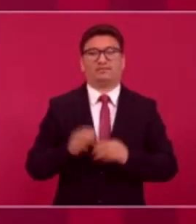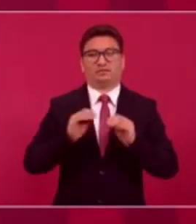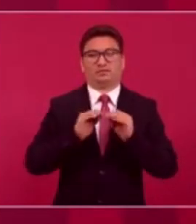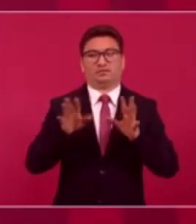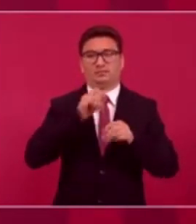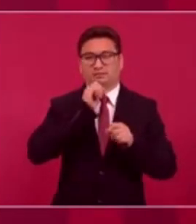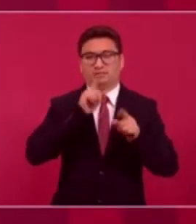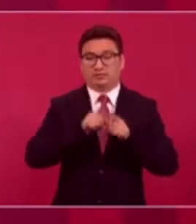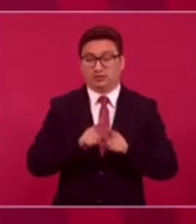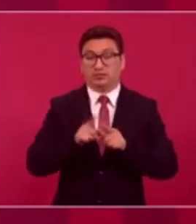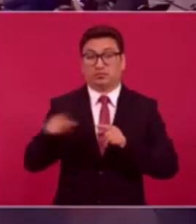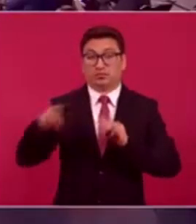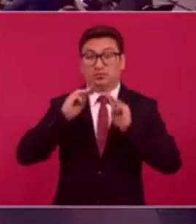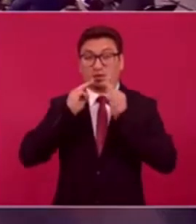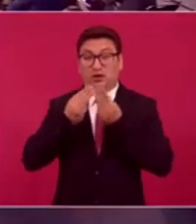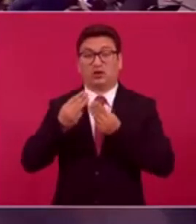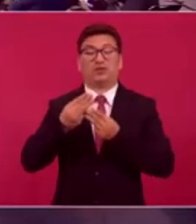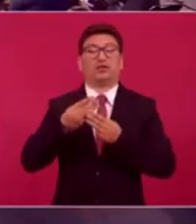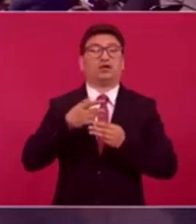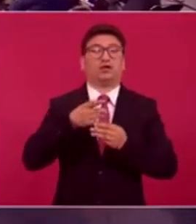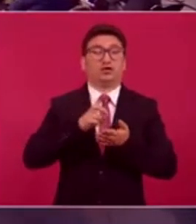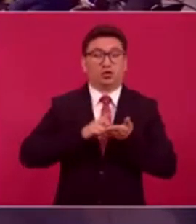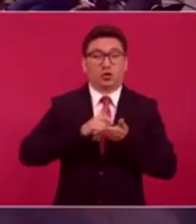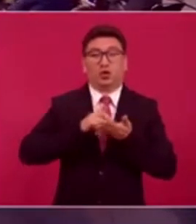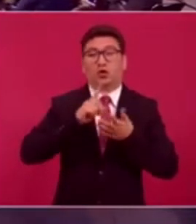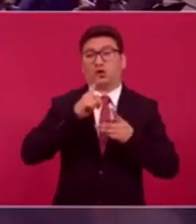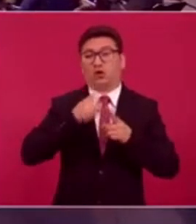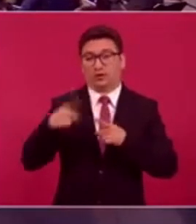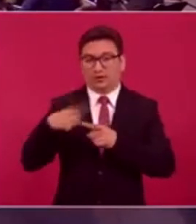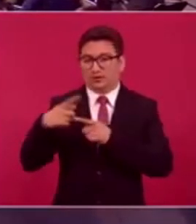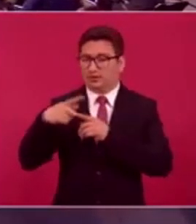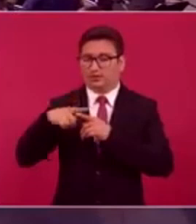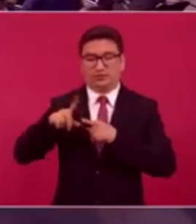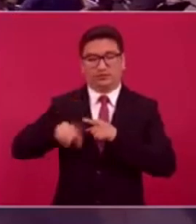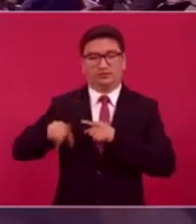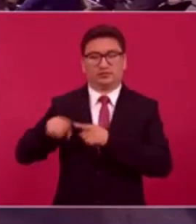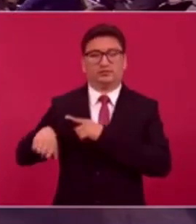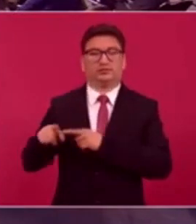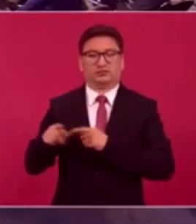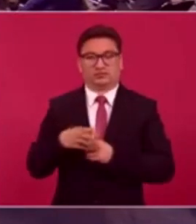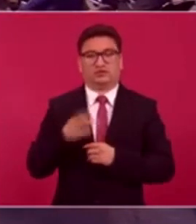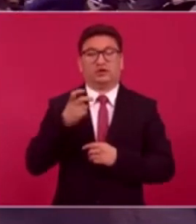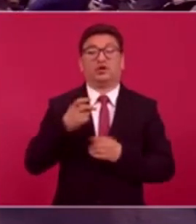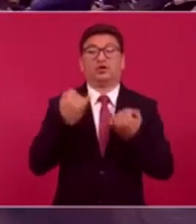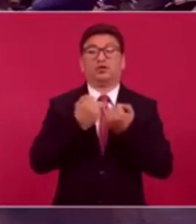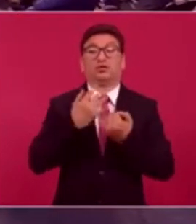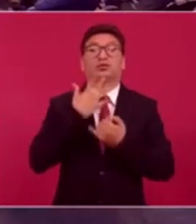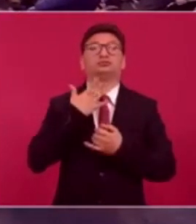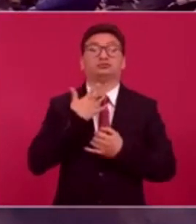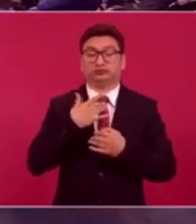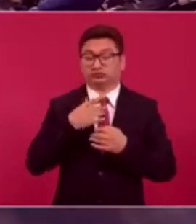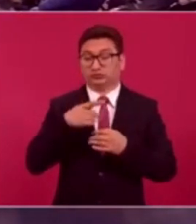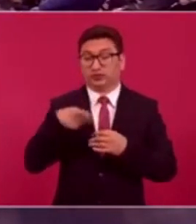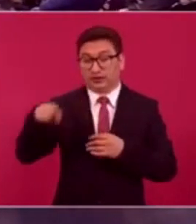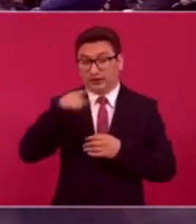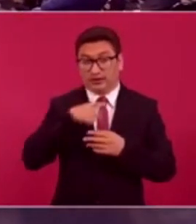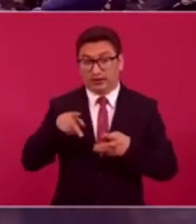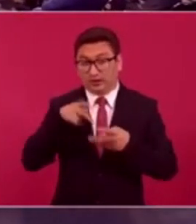combatiendo el contrabando, que nos afectaba mucho, sobre todo el contrabando de combustibles.